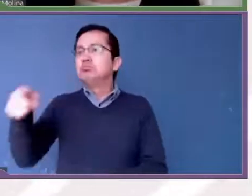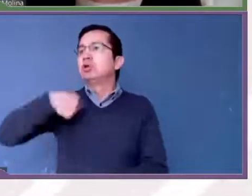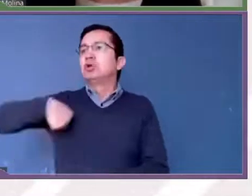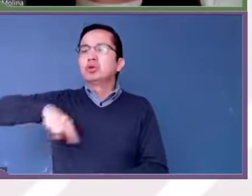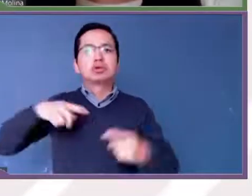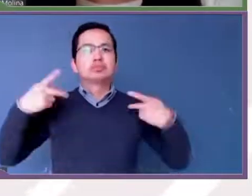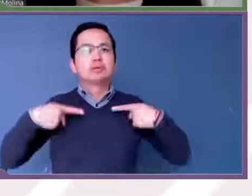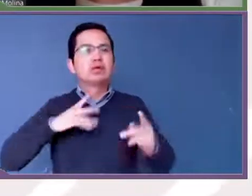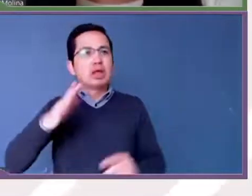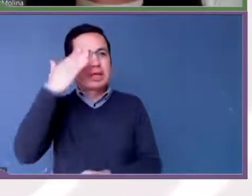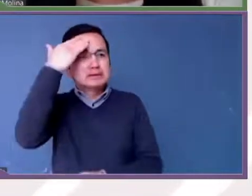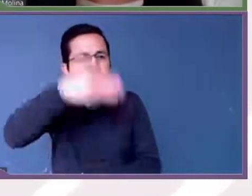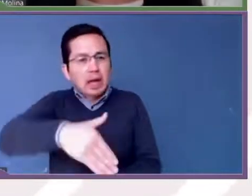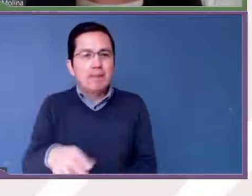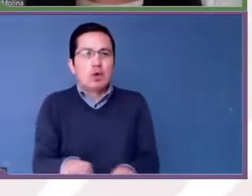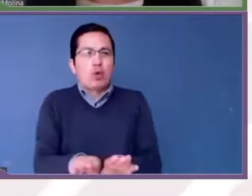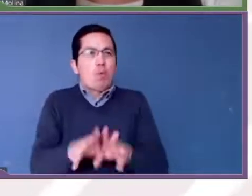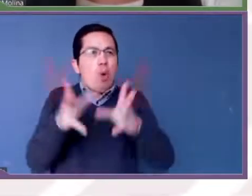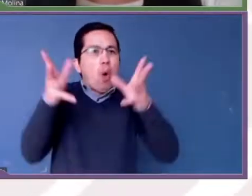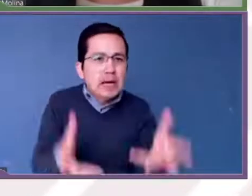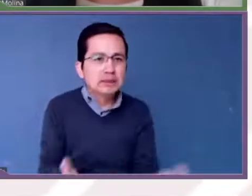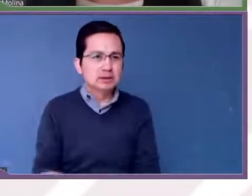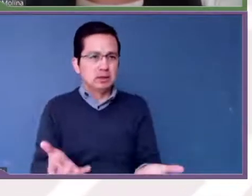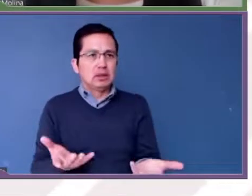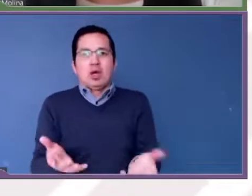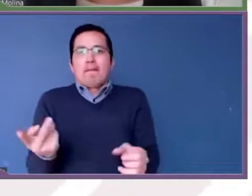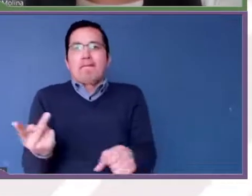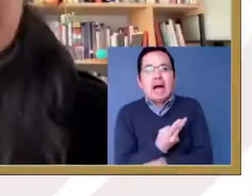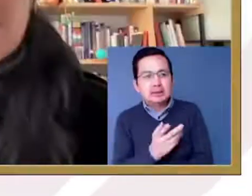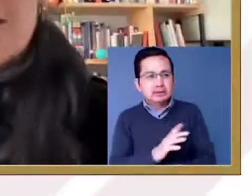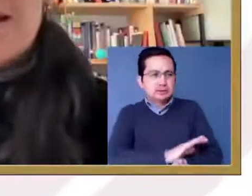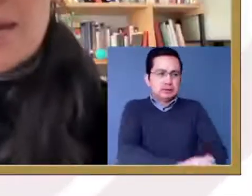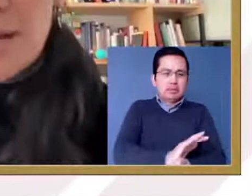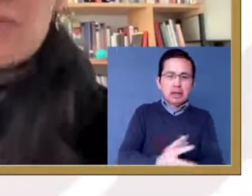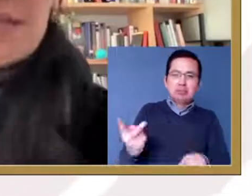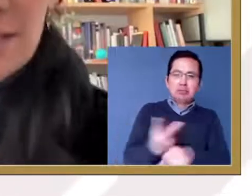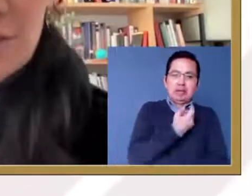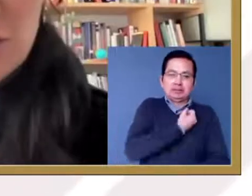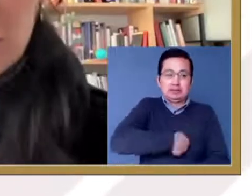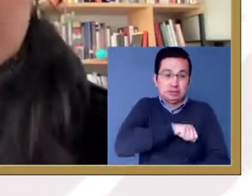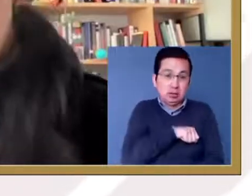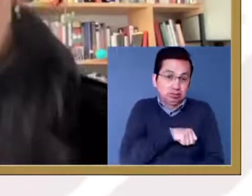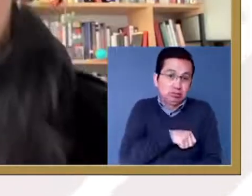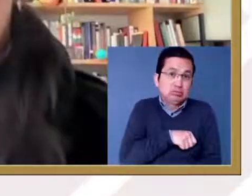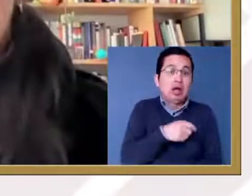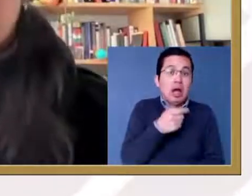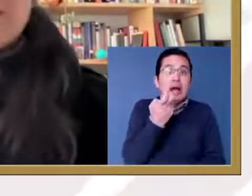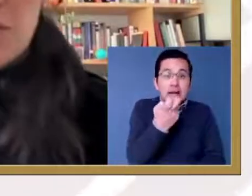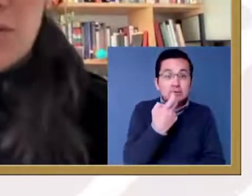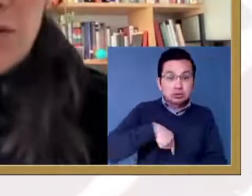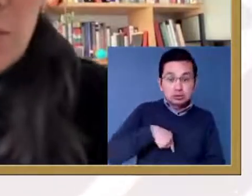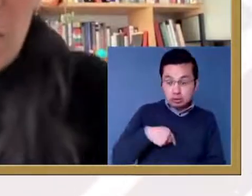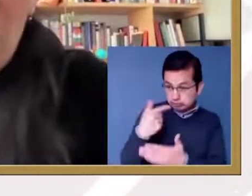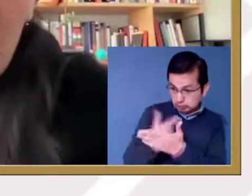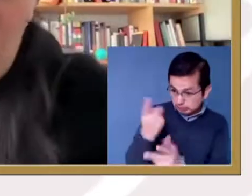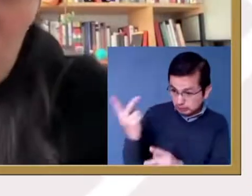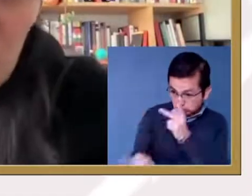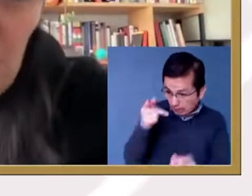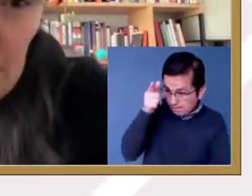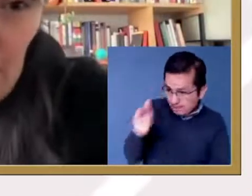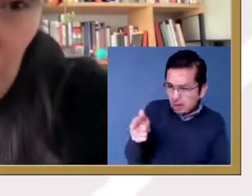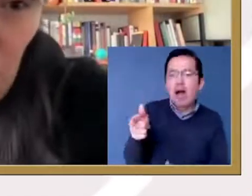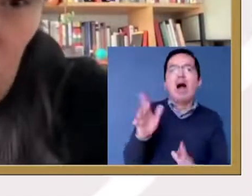tengamos una herramienta para ocuparnos de eso en la agenda pública, ¿sí? Que no es solamente la manifestación, discriminación, sino el fenómeno